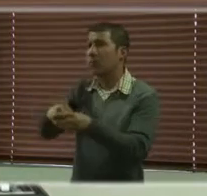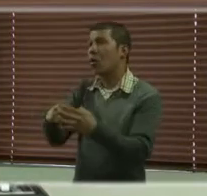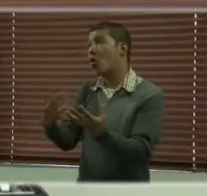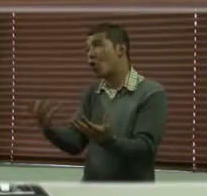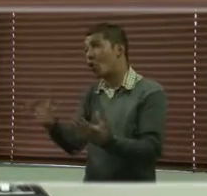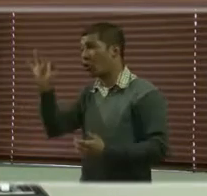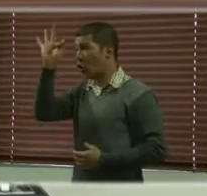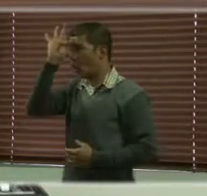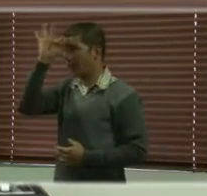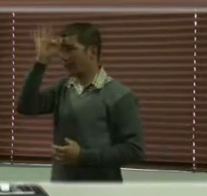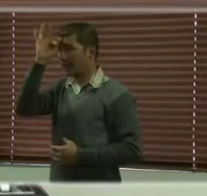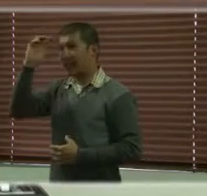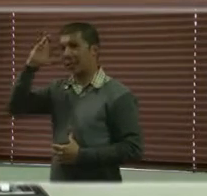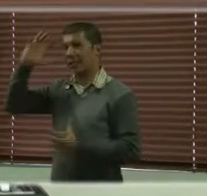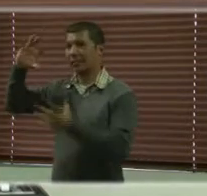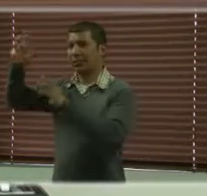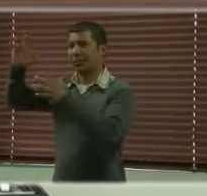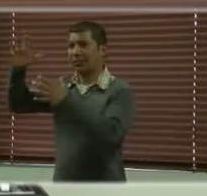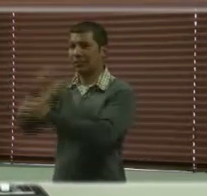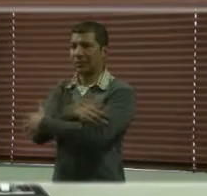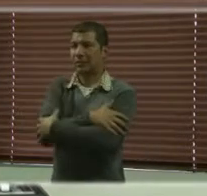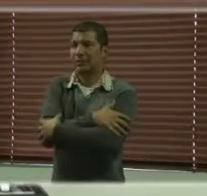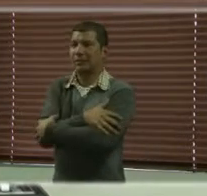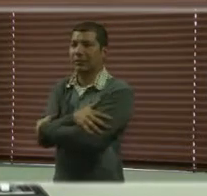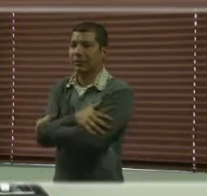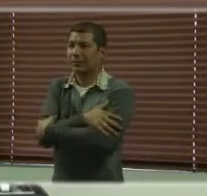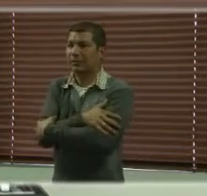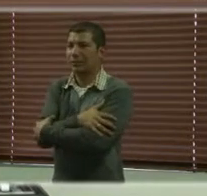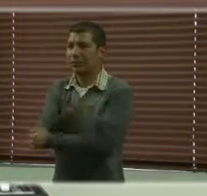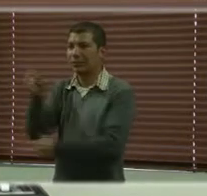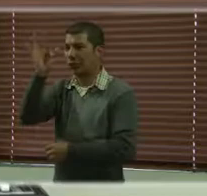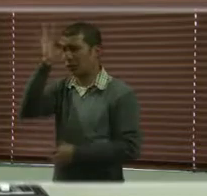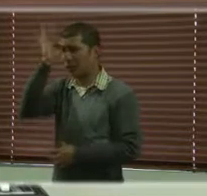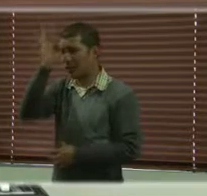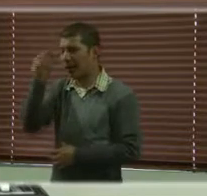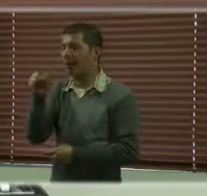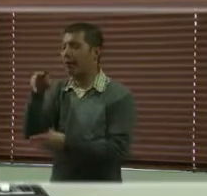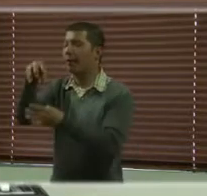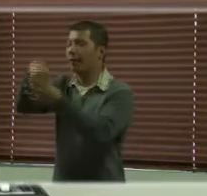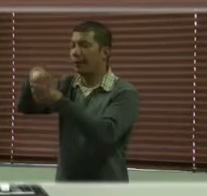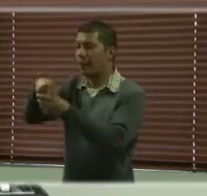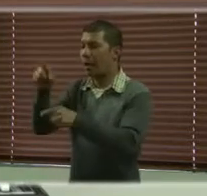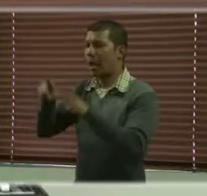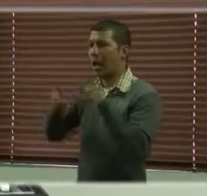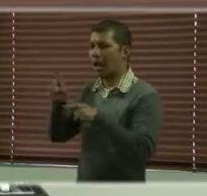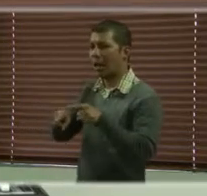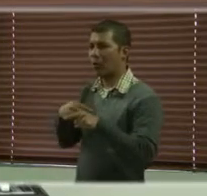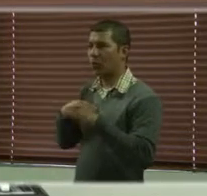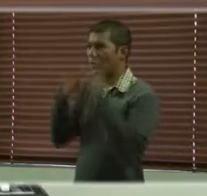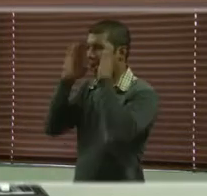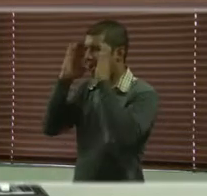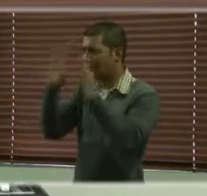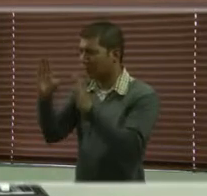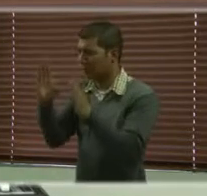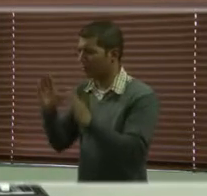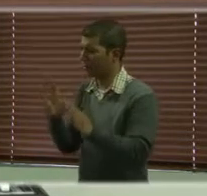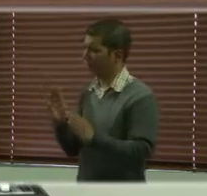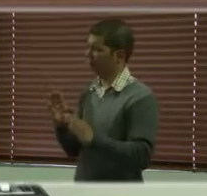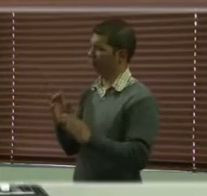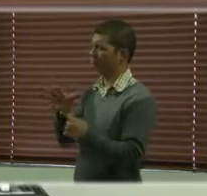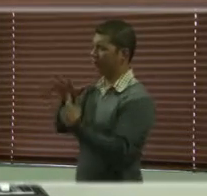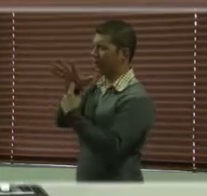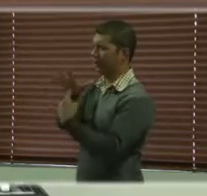psiquiátricos en donde también la práctica de algunas formas de tratamientos psiquiátricos se han considerado como